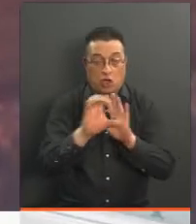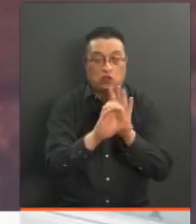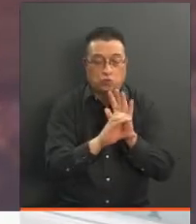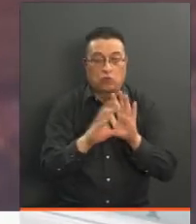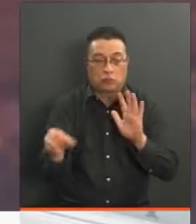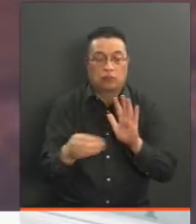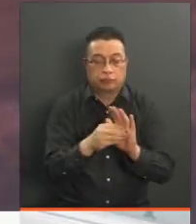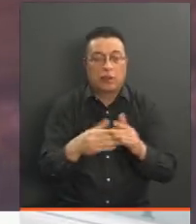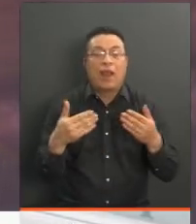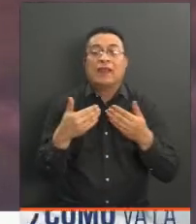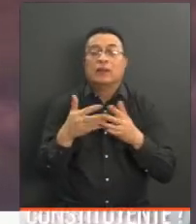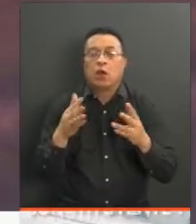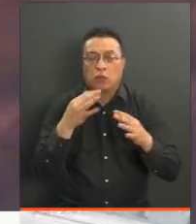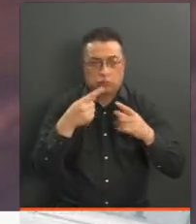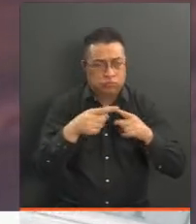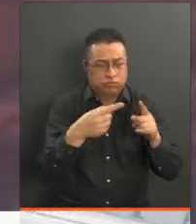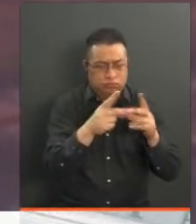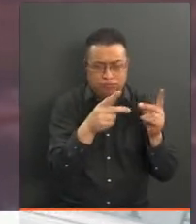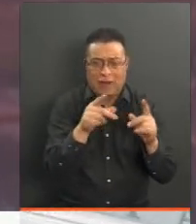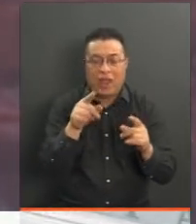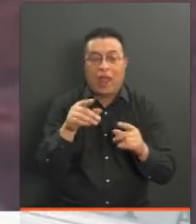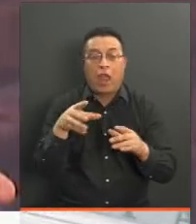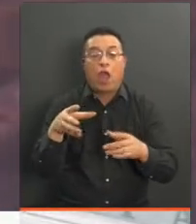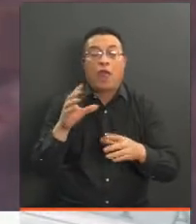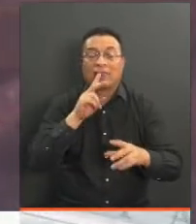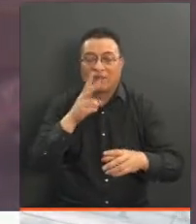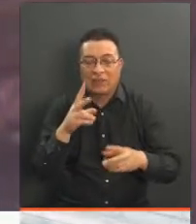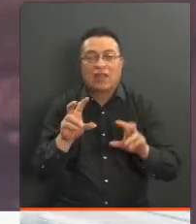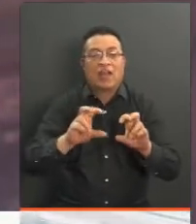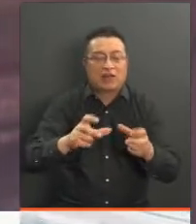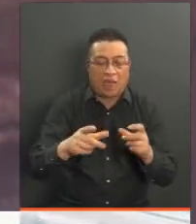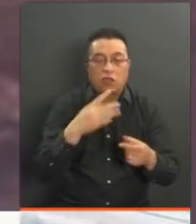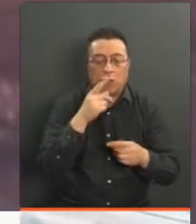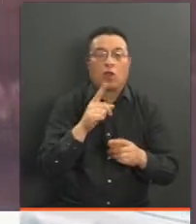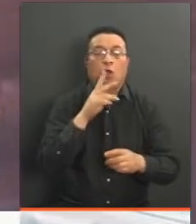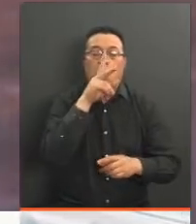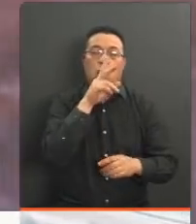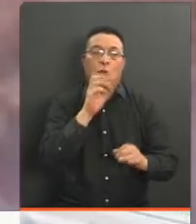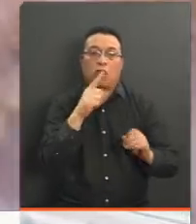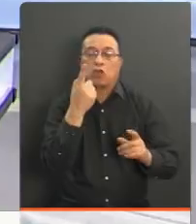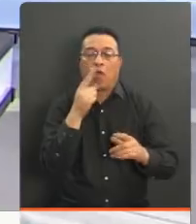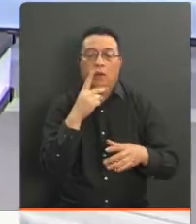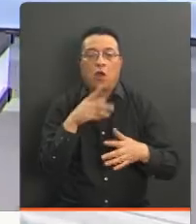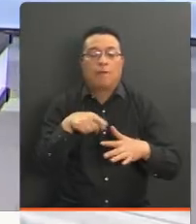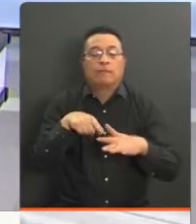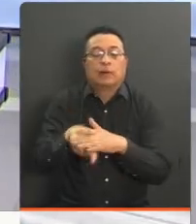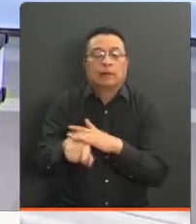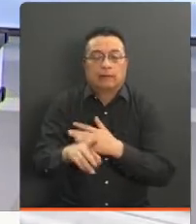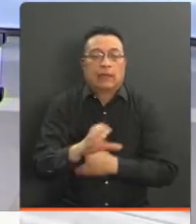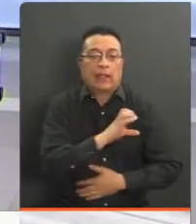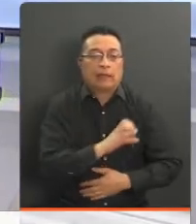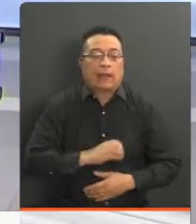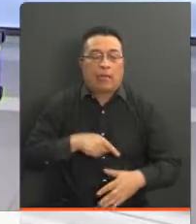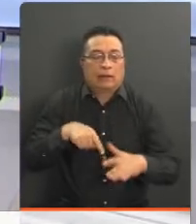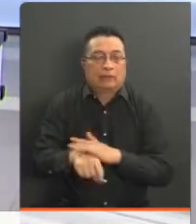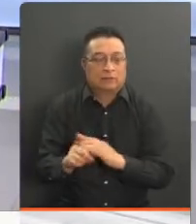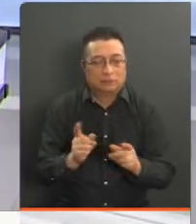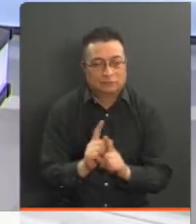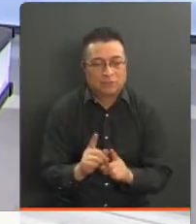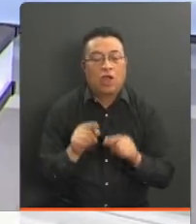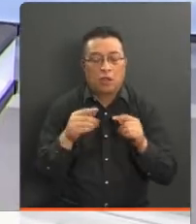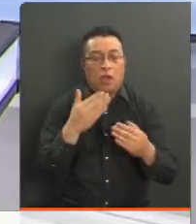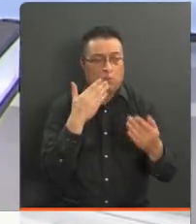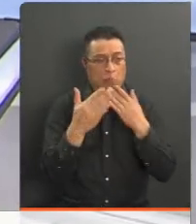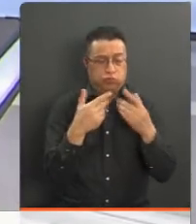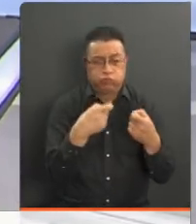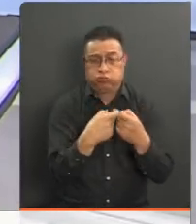los medios de comunicación, lo que significó para otros sectores señalar que se trataba de una suerte de intervención estatal. En fin, hubo un debate importante en esa